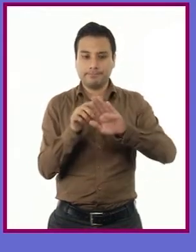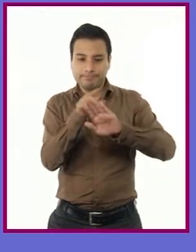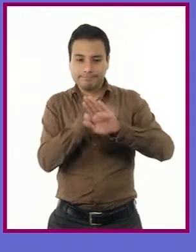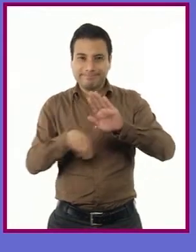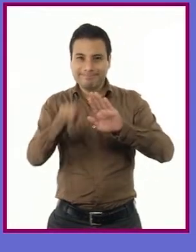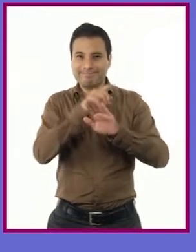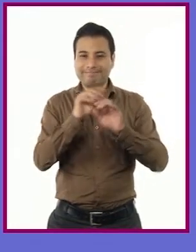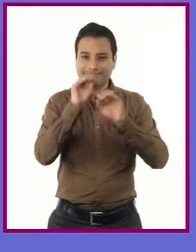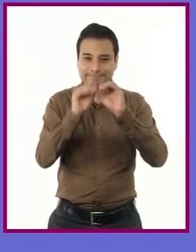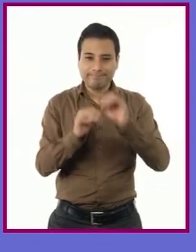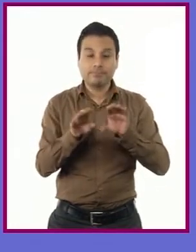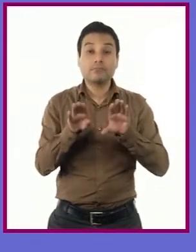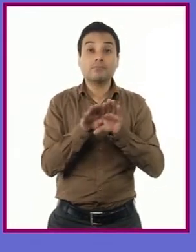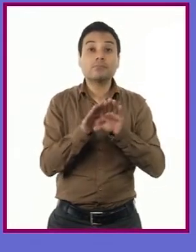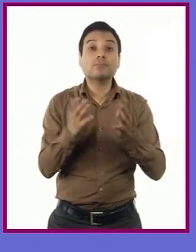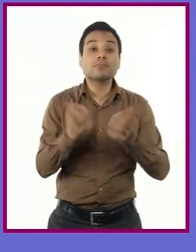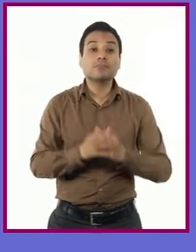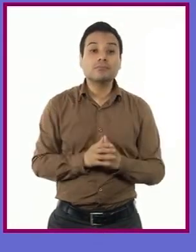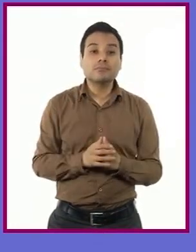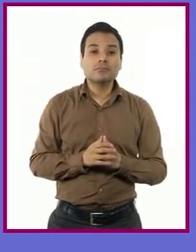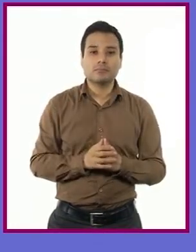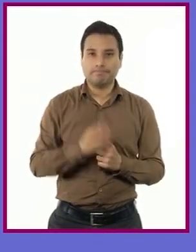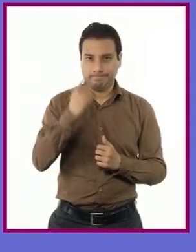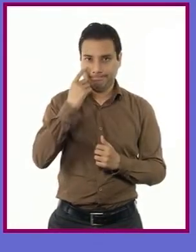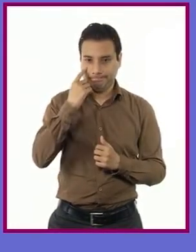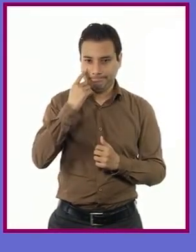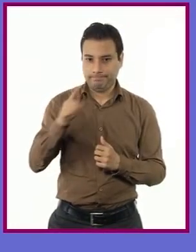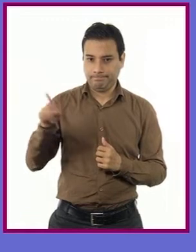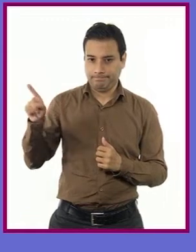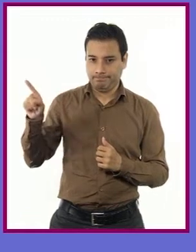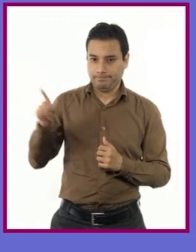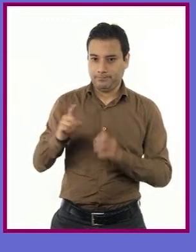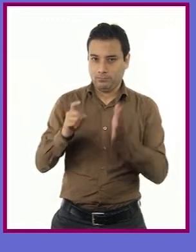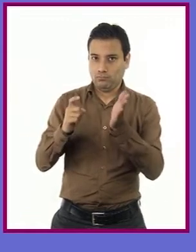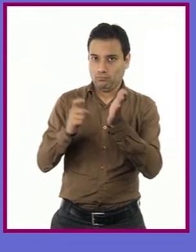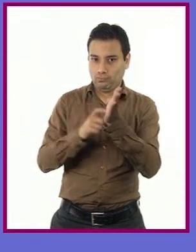de una columna y 2 filas. Después da clic en el botón de aceptar.